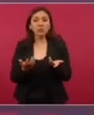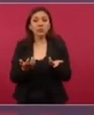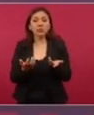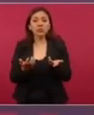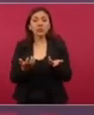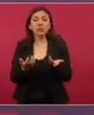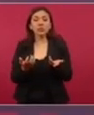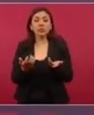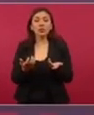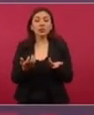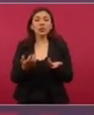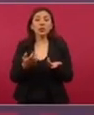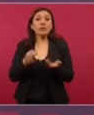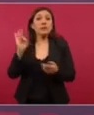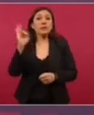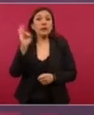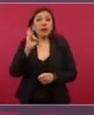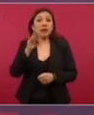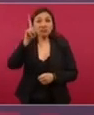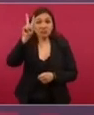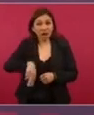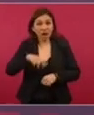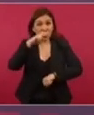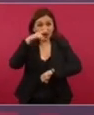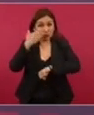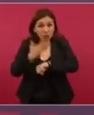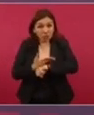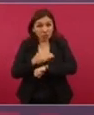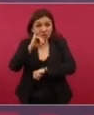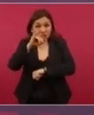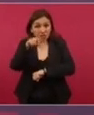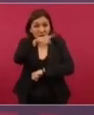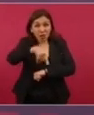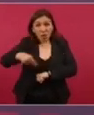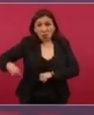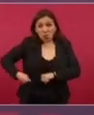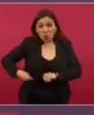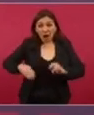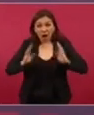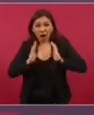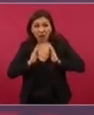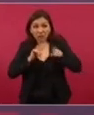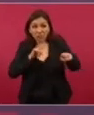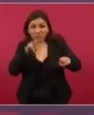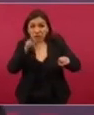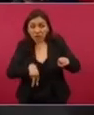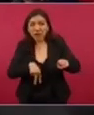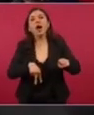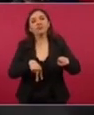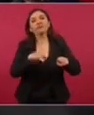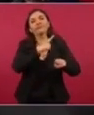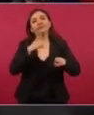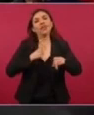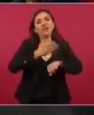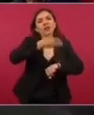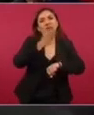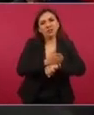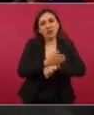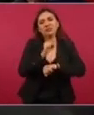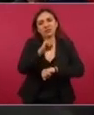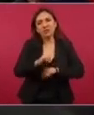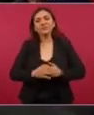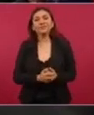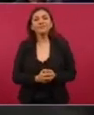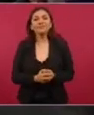para que, si resultan responsables los miembros del ejército, sean castigados. En este caso, el propio cártel en